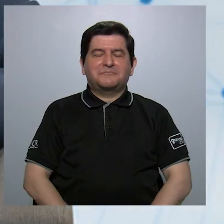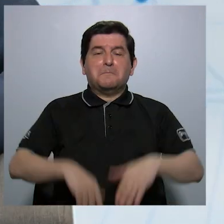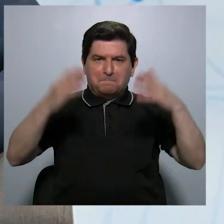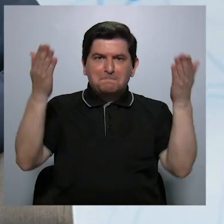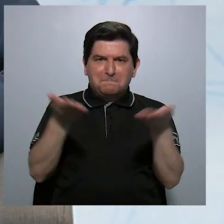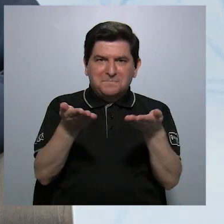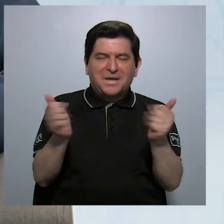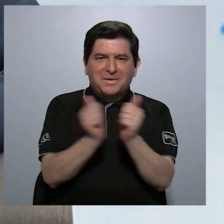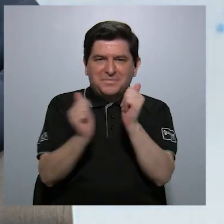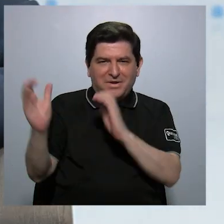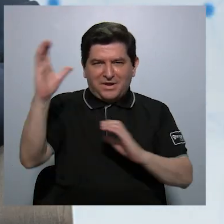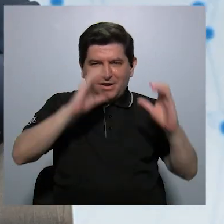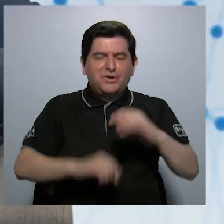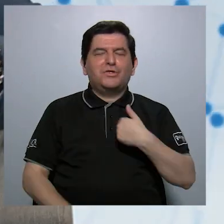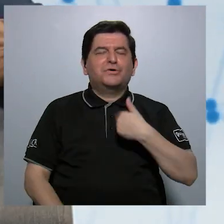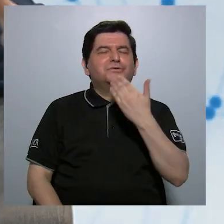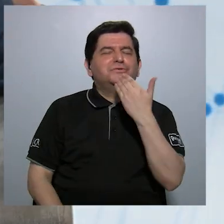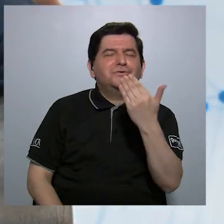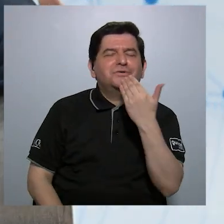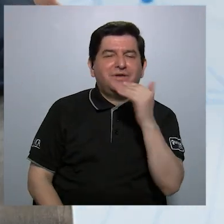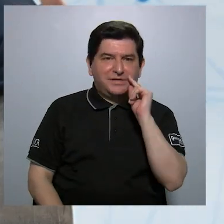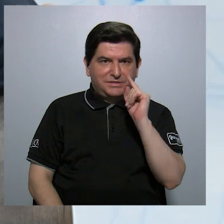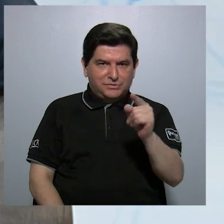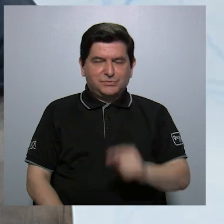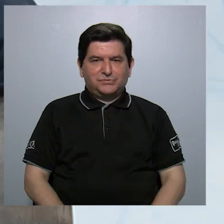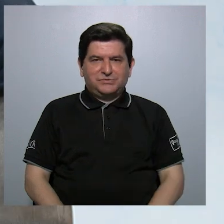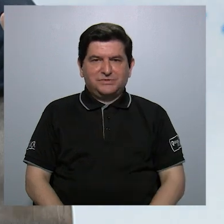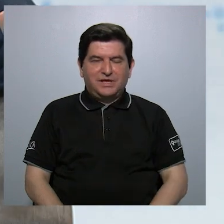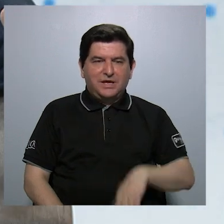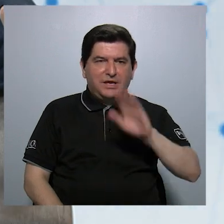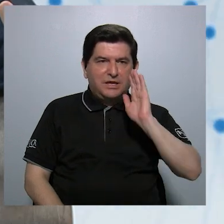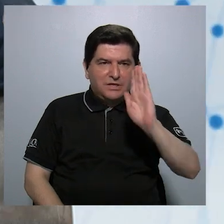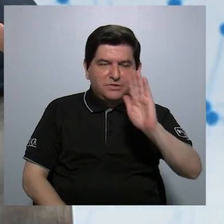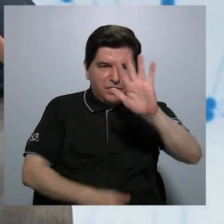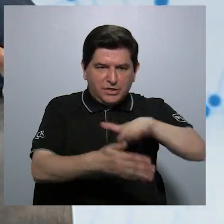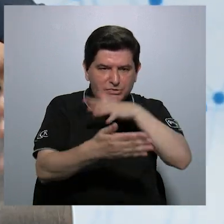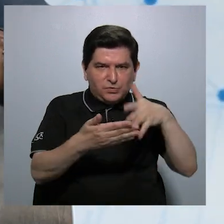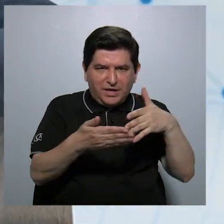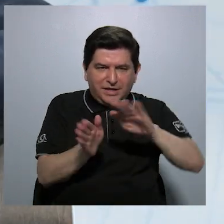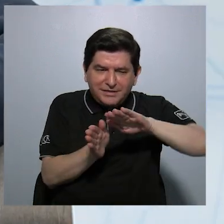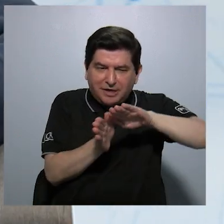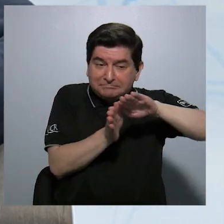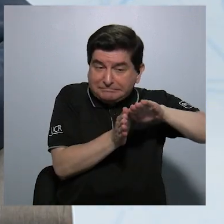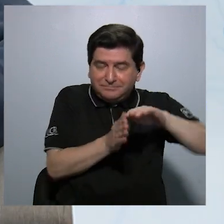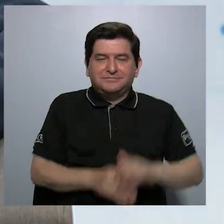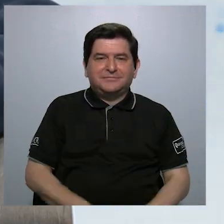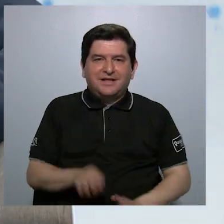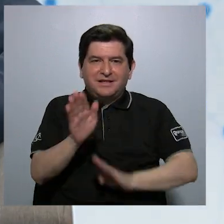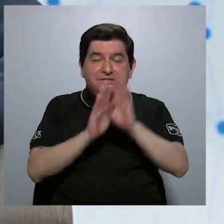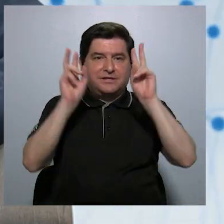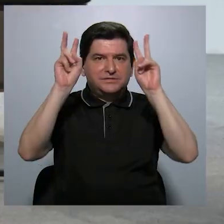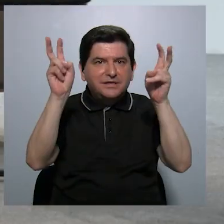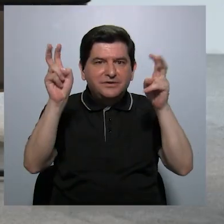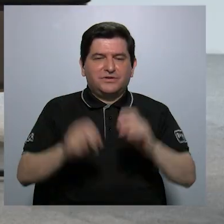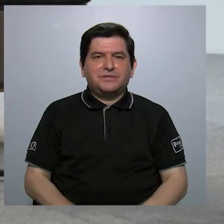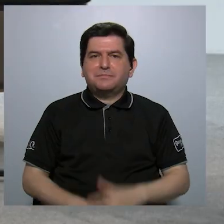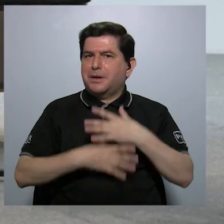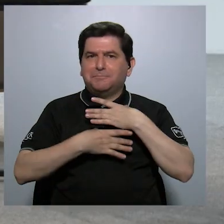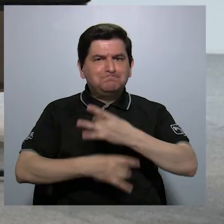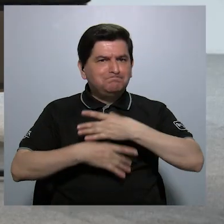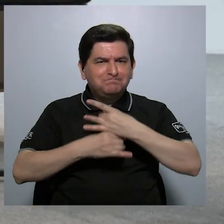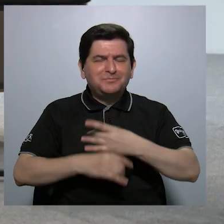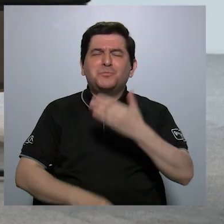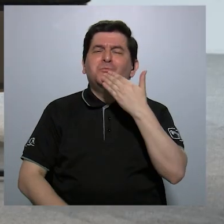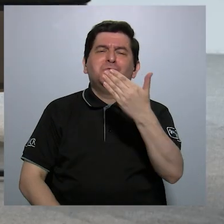Mauricio, bienvenido a Conciencia. Yo le agradezco mucho que se haya apartado de su agenda para desarrollar este tema